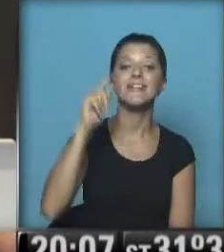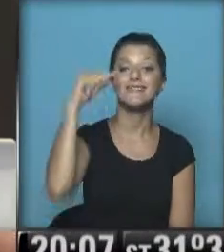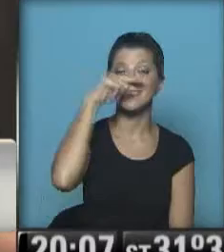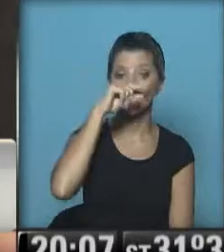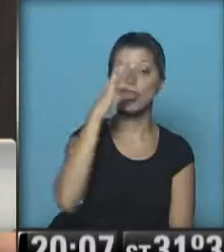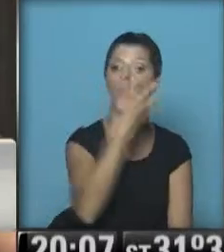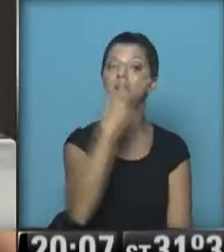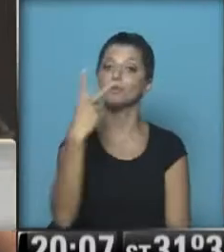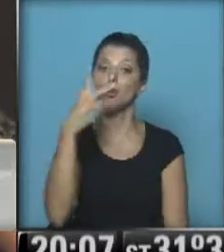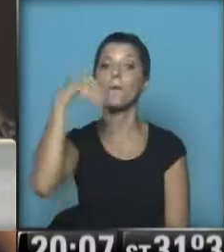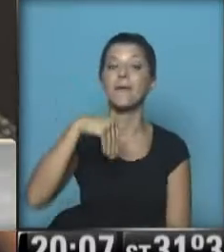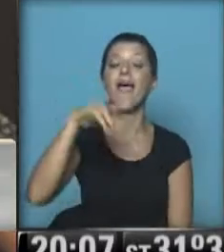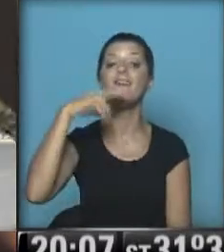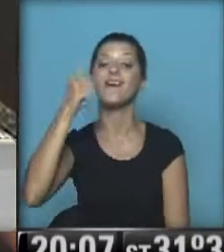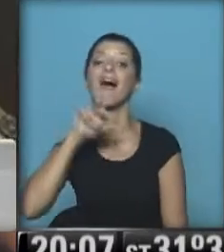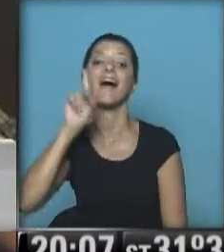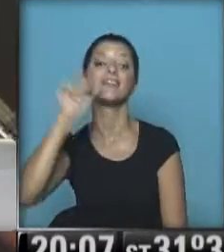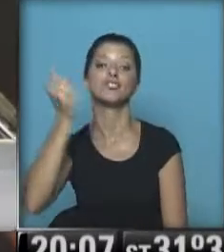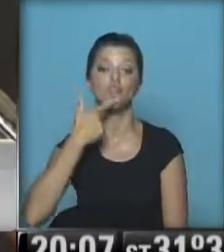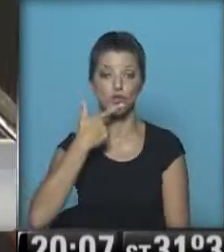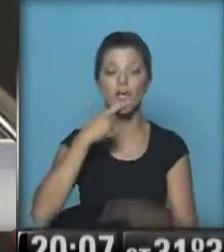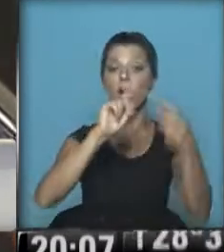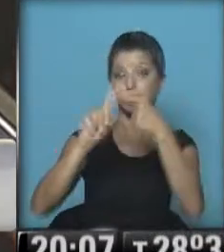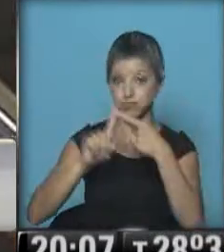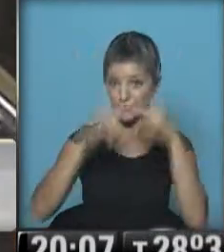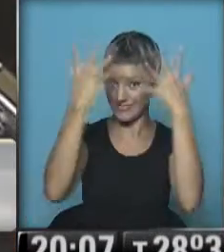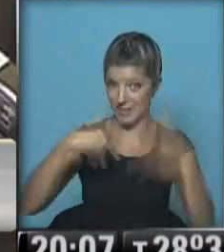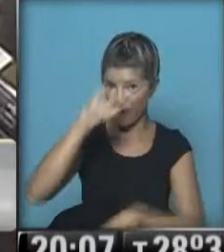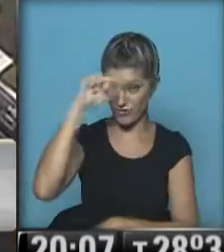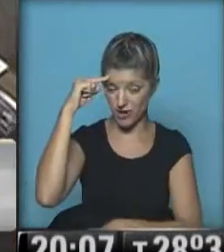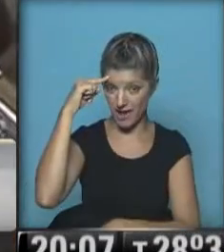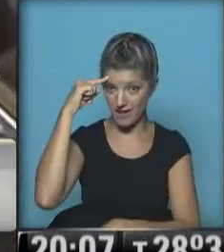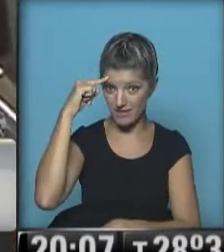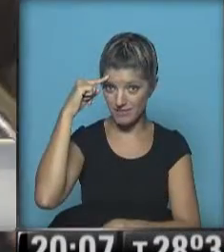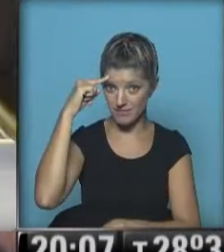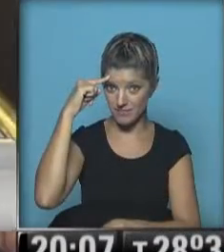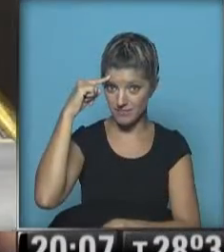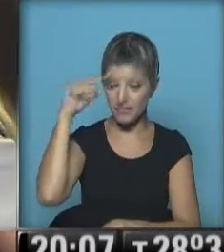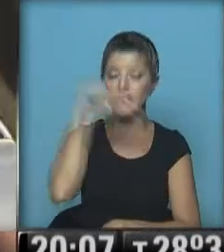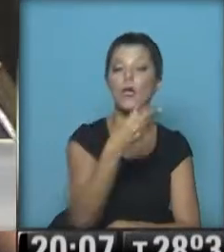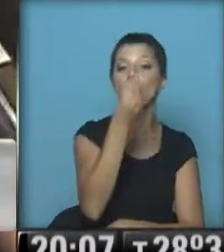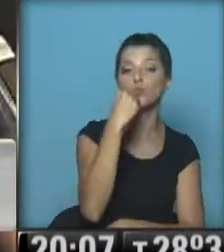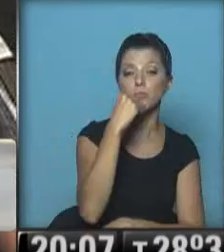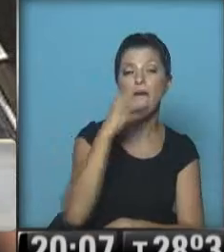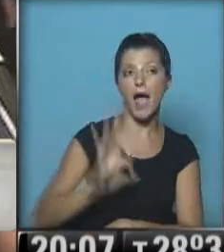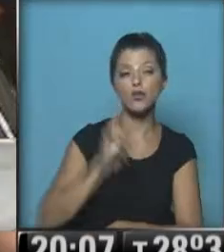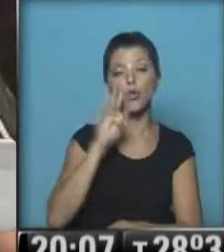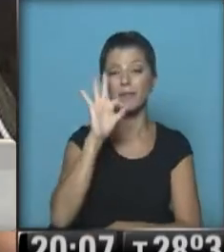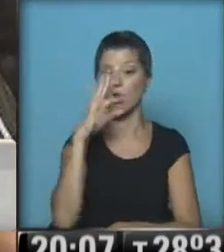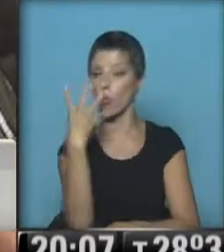1.742 megavatios al Sistema Nacional Interconectado, que consumía en el pico en el año